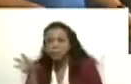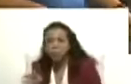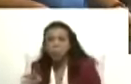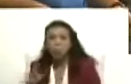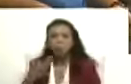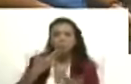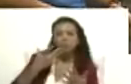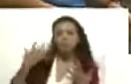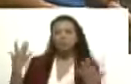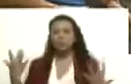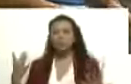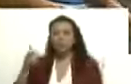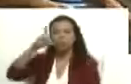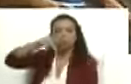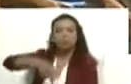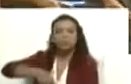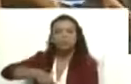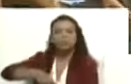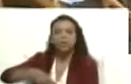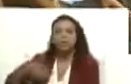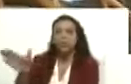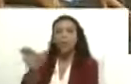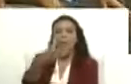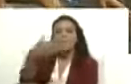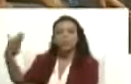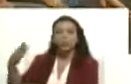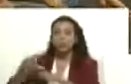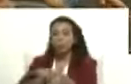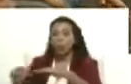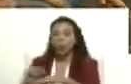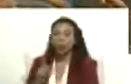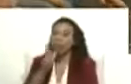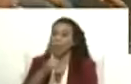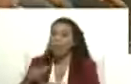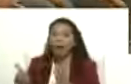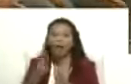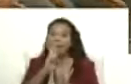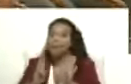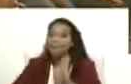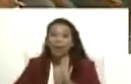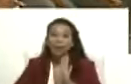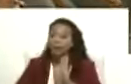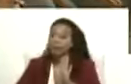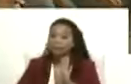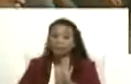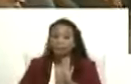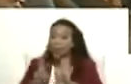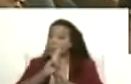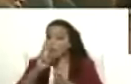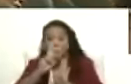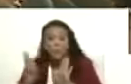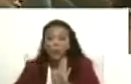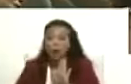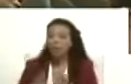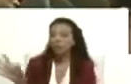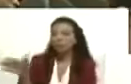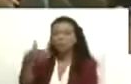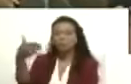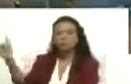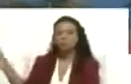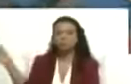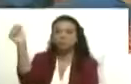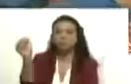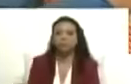un show, hizo una bandera de Guyana, y respetando incluso la bandera de Guyana, porque después que hizo ese show